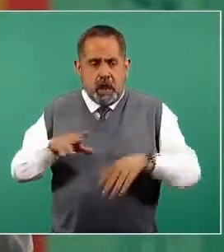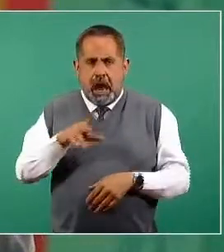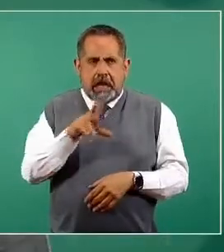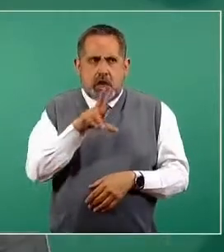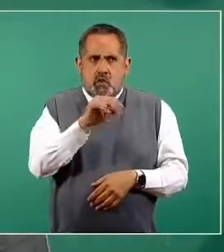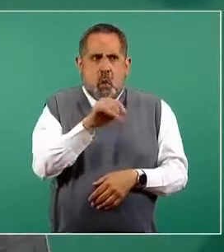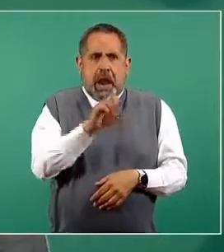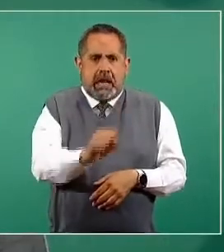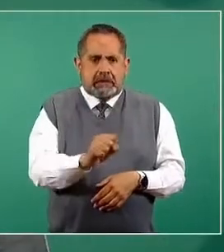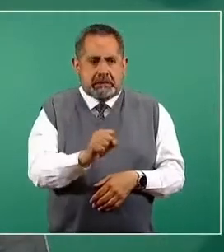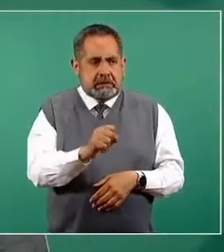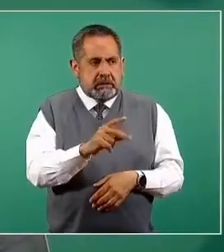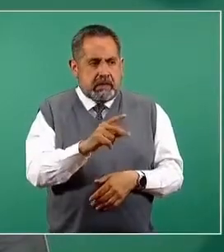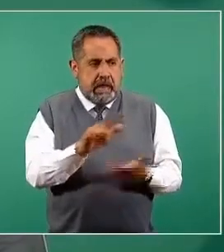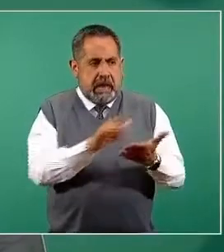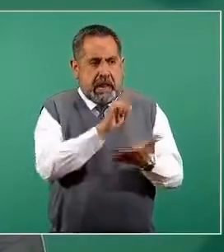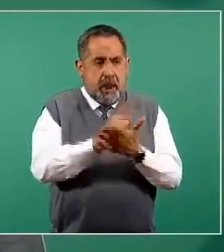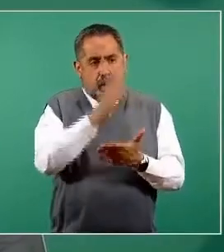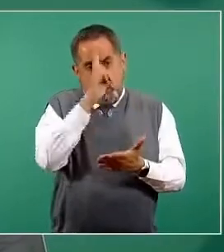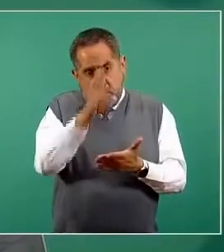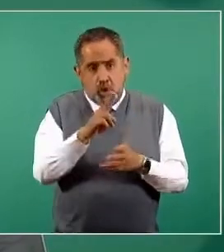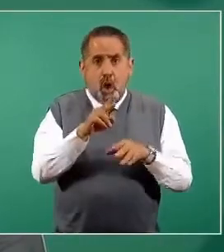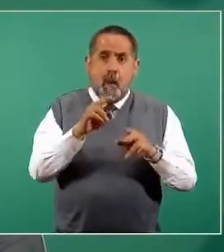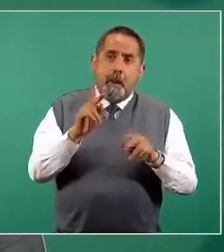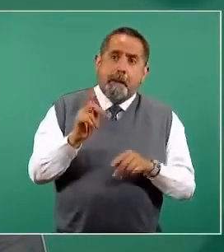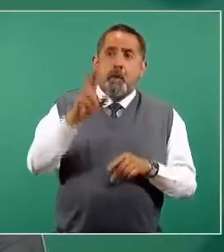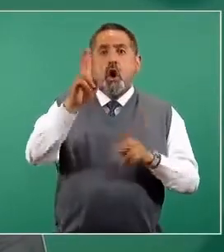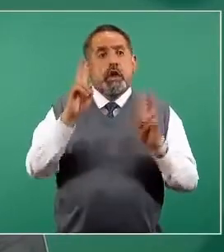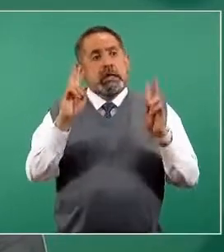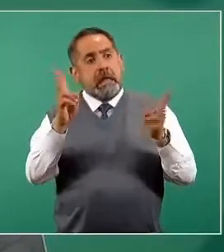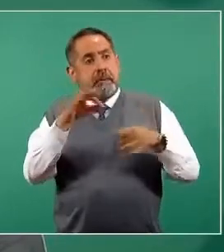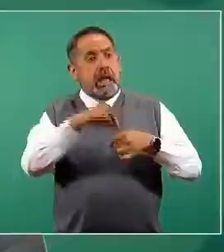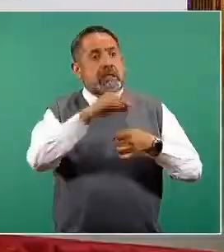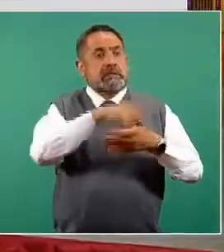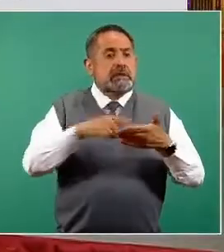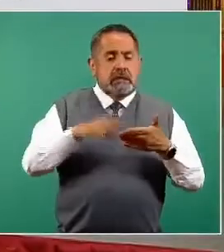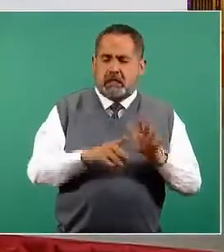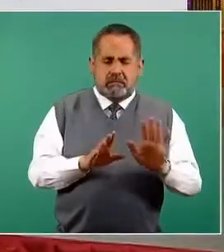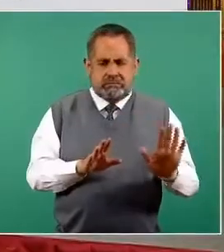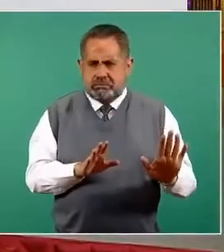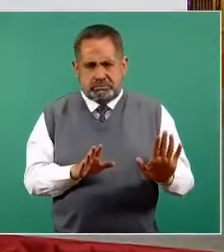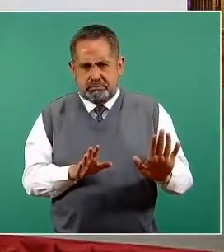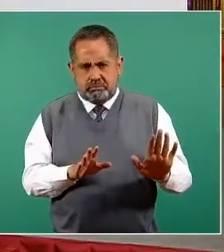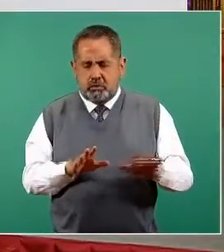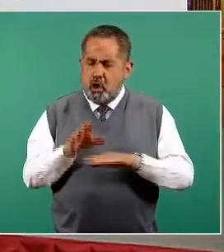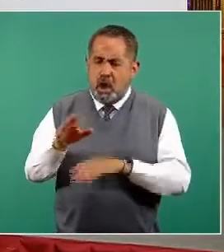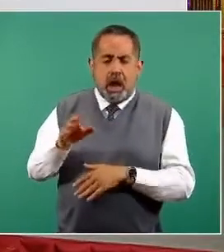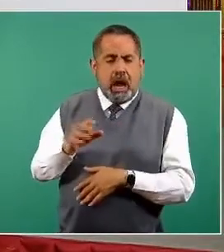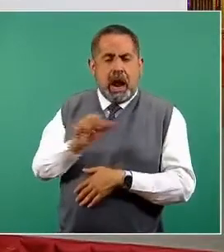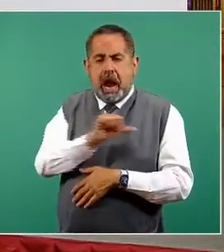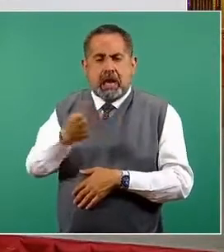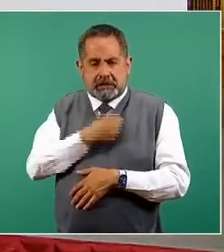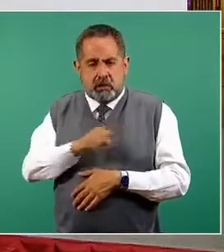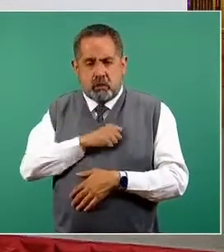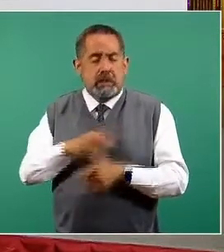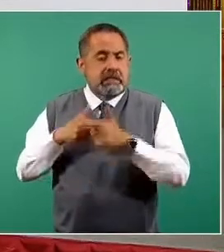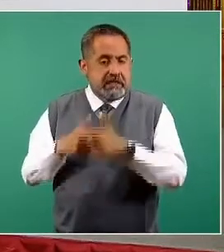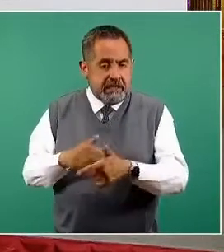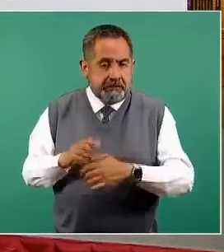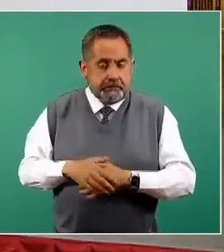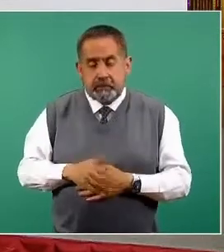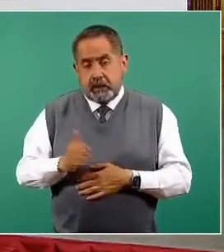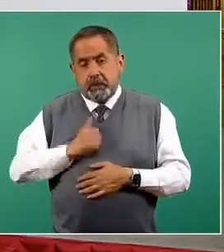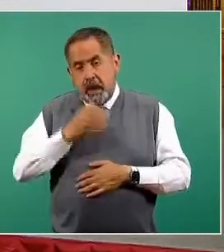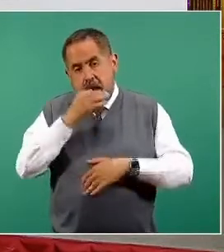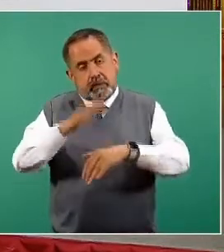ninguna restricción legal para comunicar temas de salud y estamos obligados a hacerlo. Entonces continuará. Ahora,